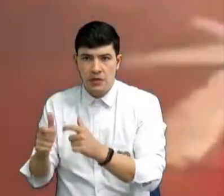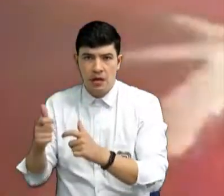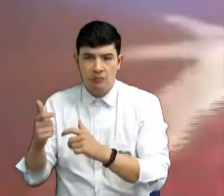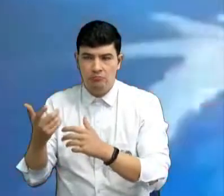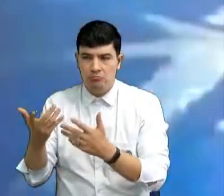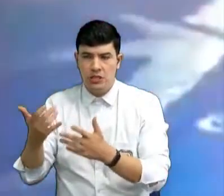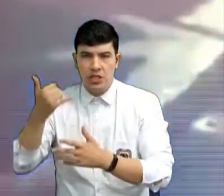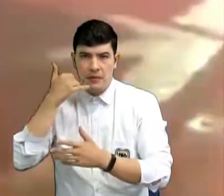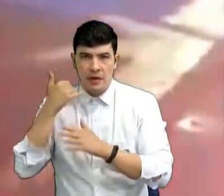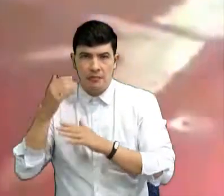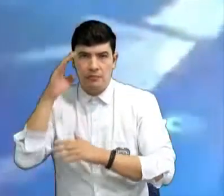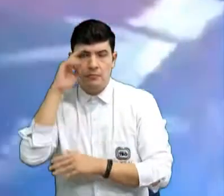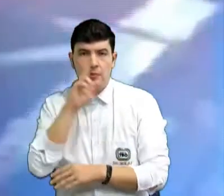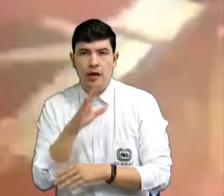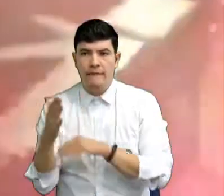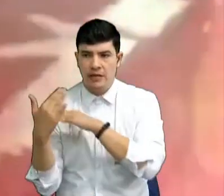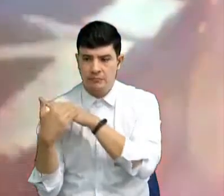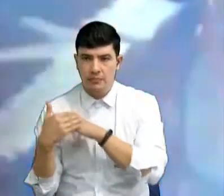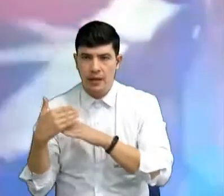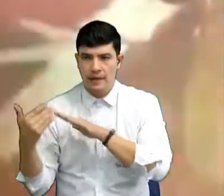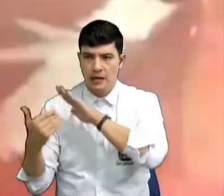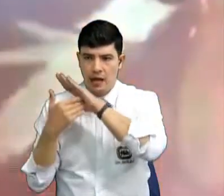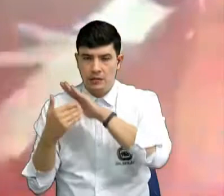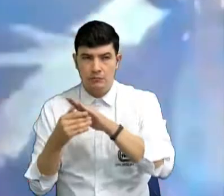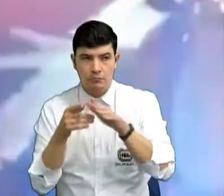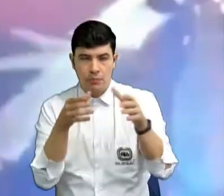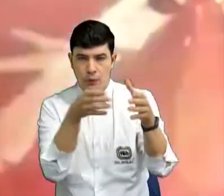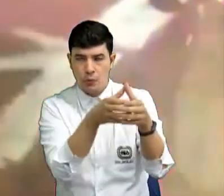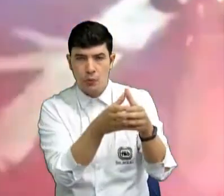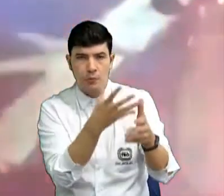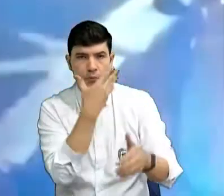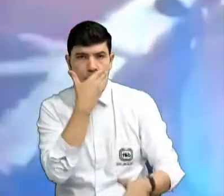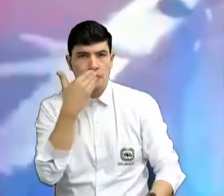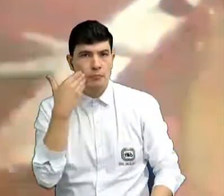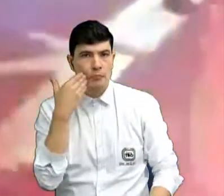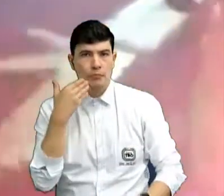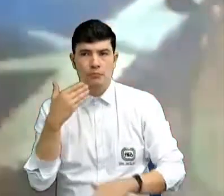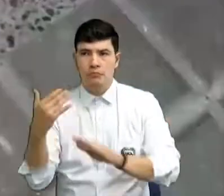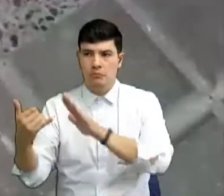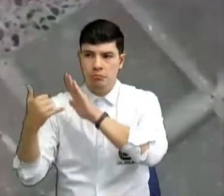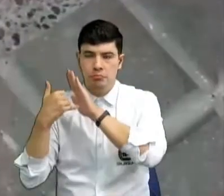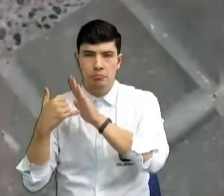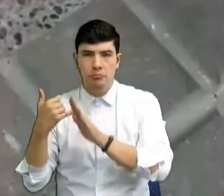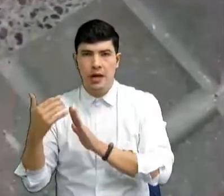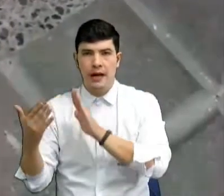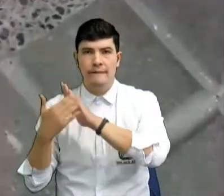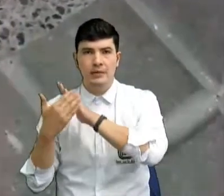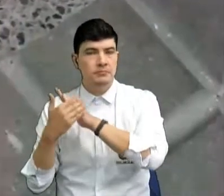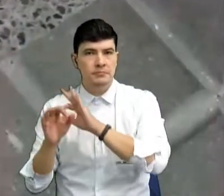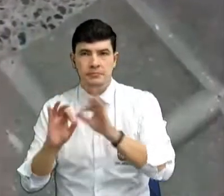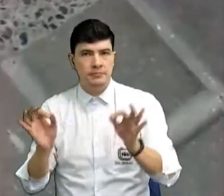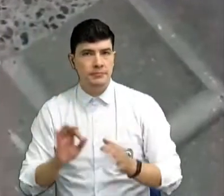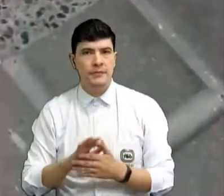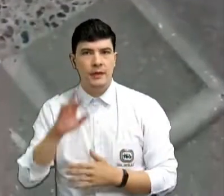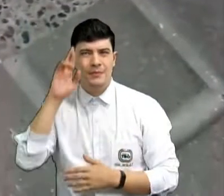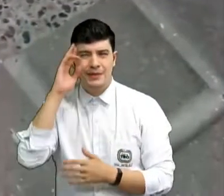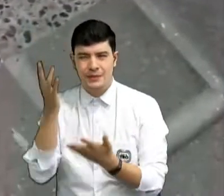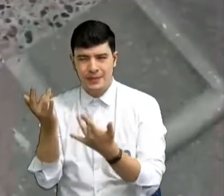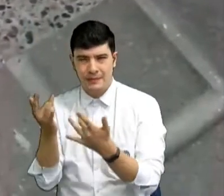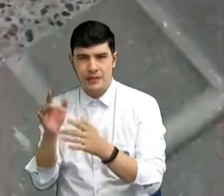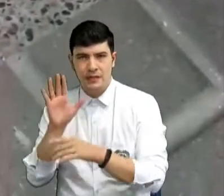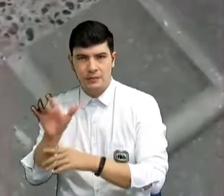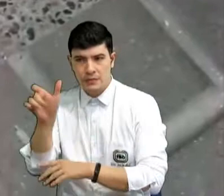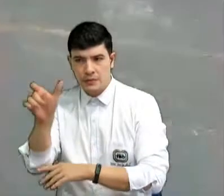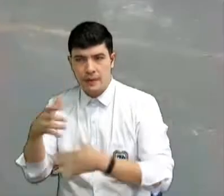hayan tenido por parte de algún grupo al margen de la ley o de delincuencia común. Estamos esperando esa información que